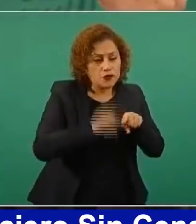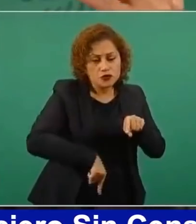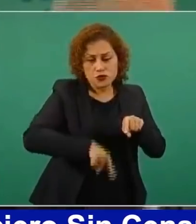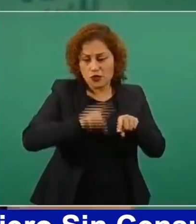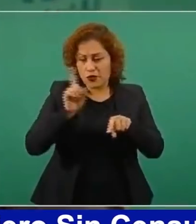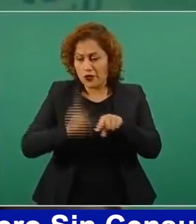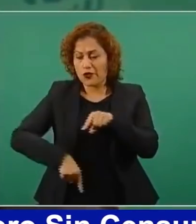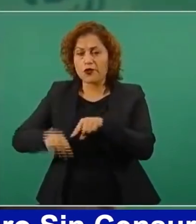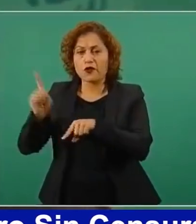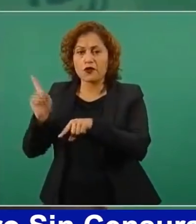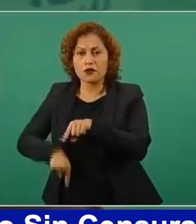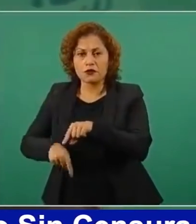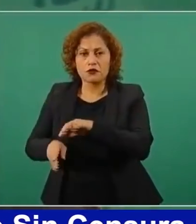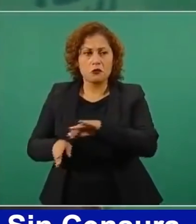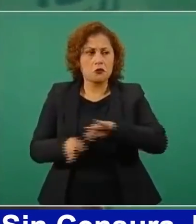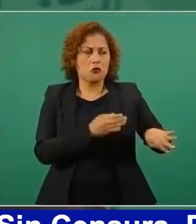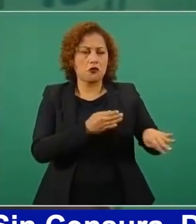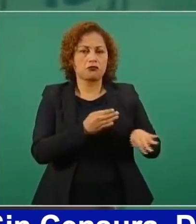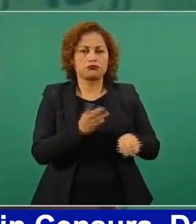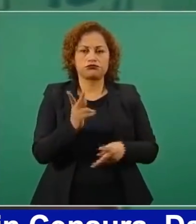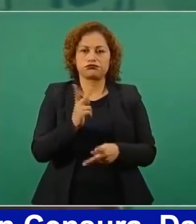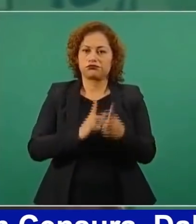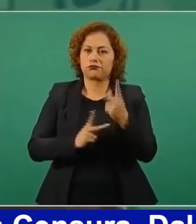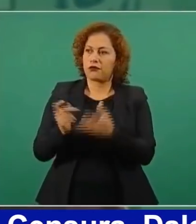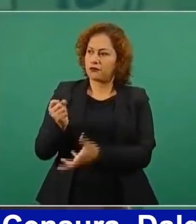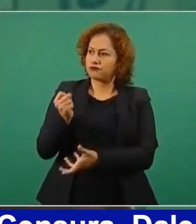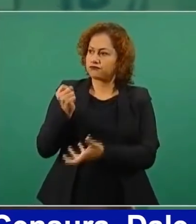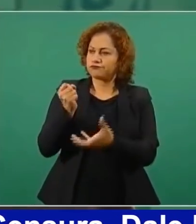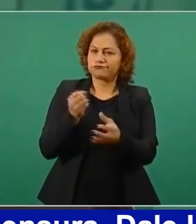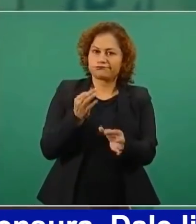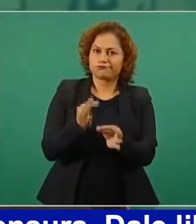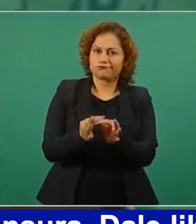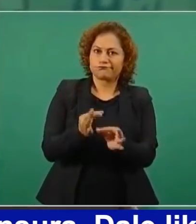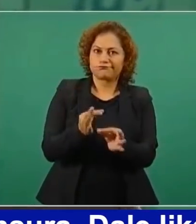hay presupuesto,